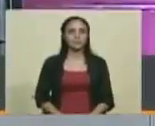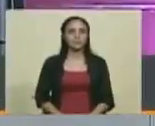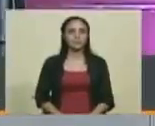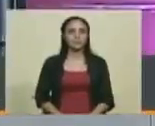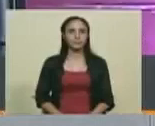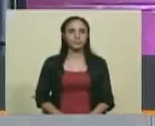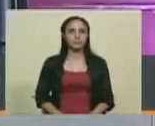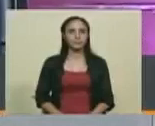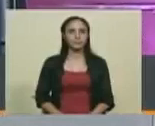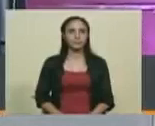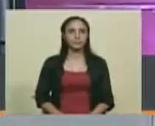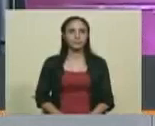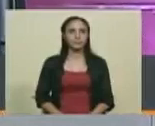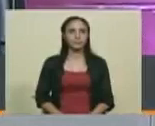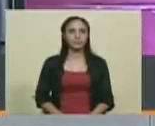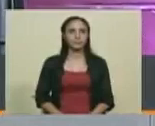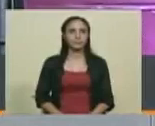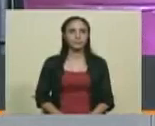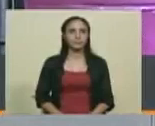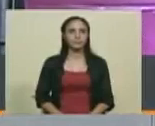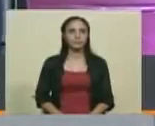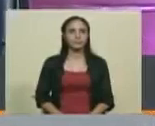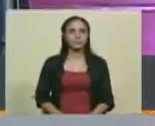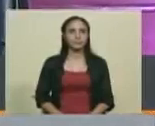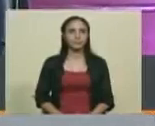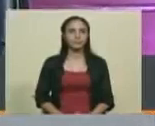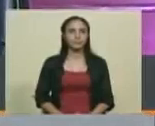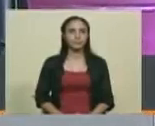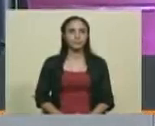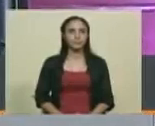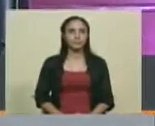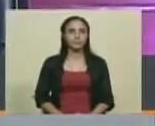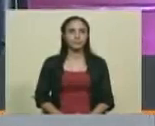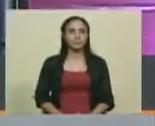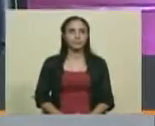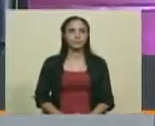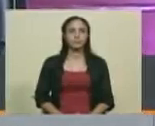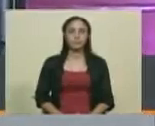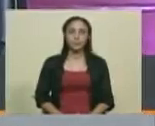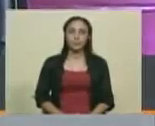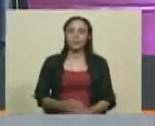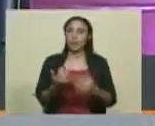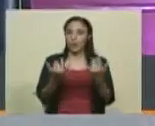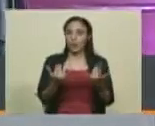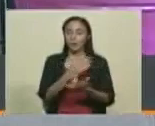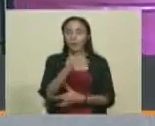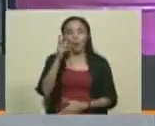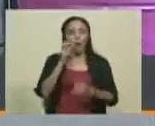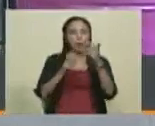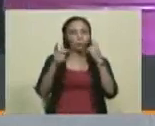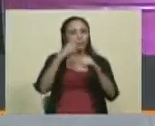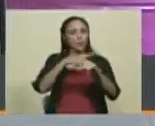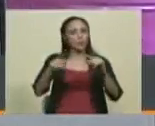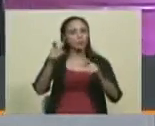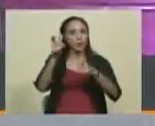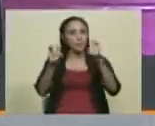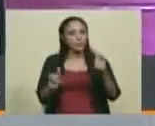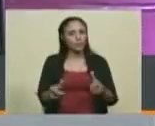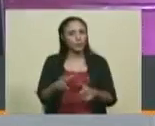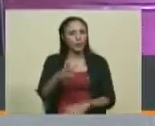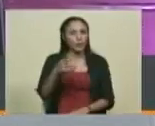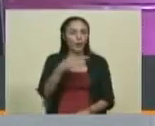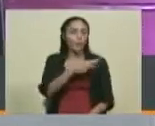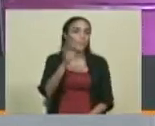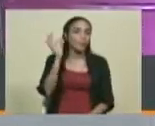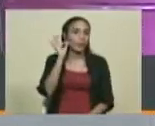Ahora también tenemos la oportunidad de escuchar la voz de la